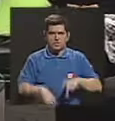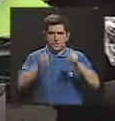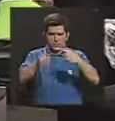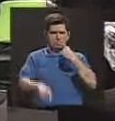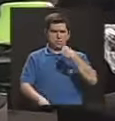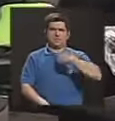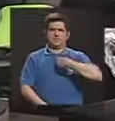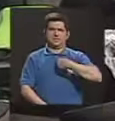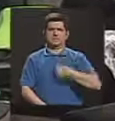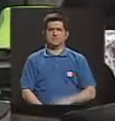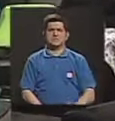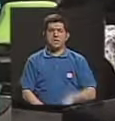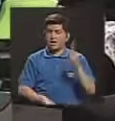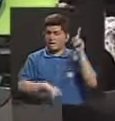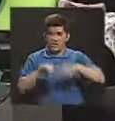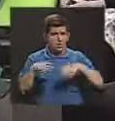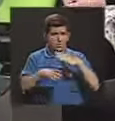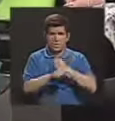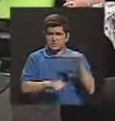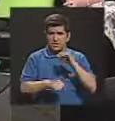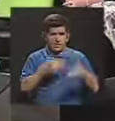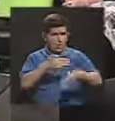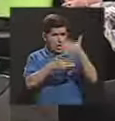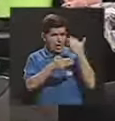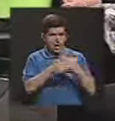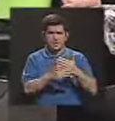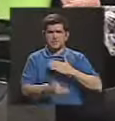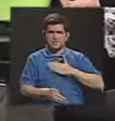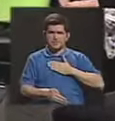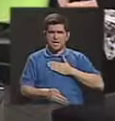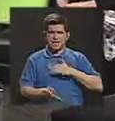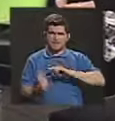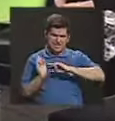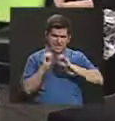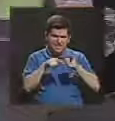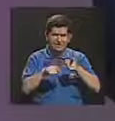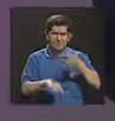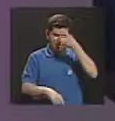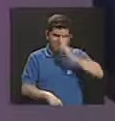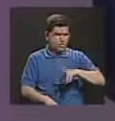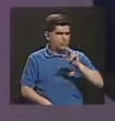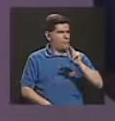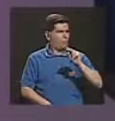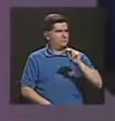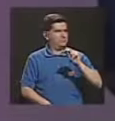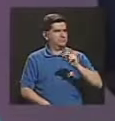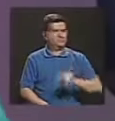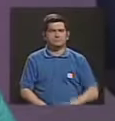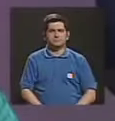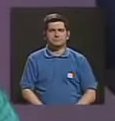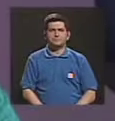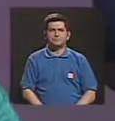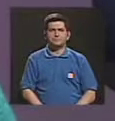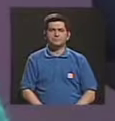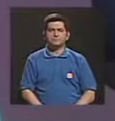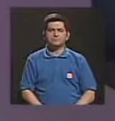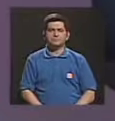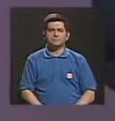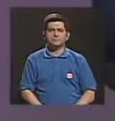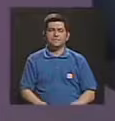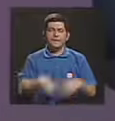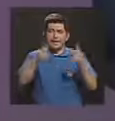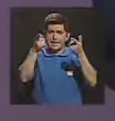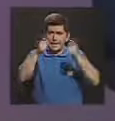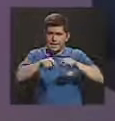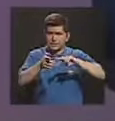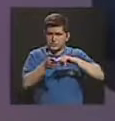me diga que yo no puedo hacer lo que antes hacía, me debe llevar a una depresión. Claro, pero bueno, entonces es un